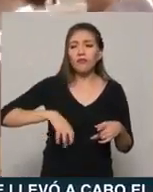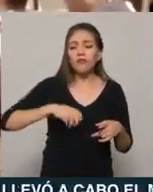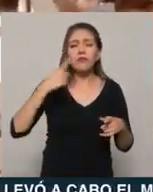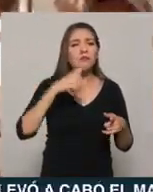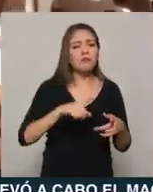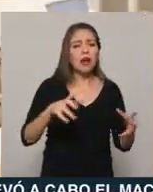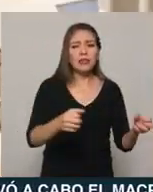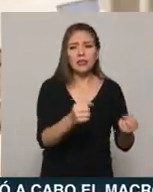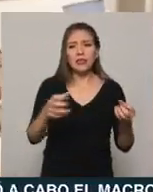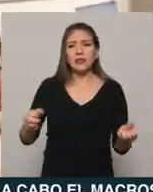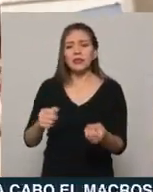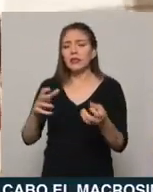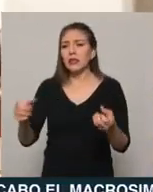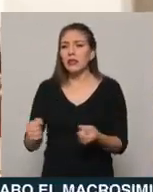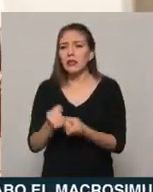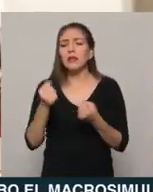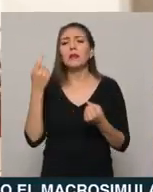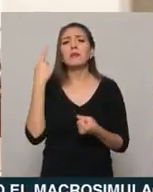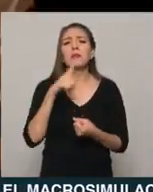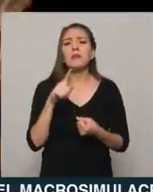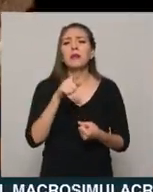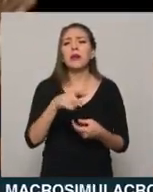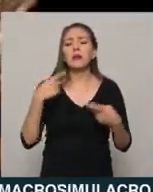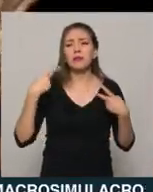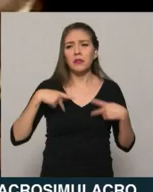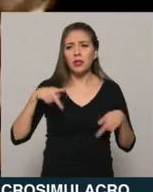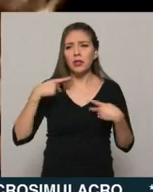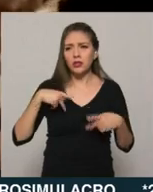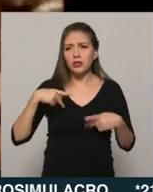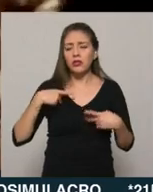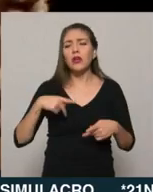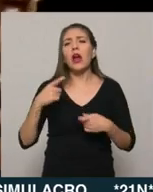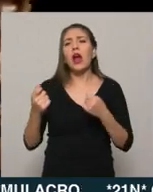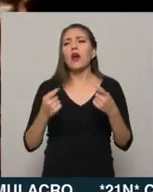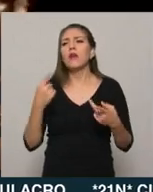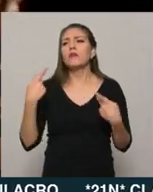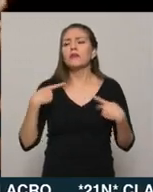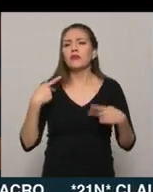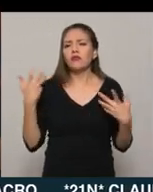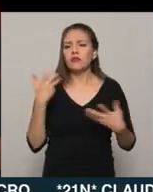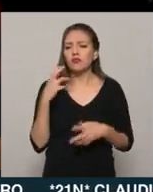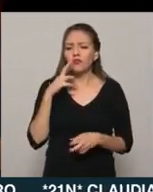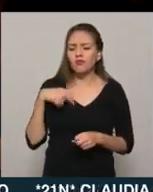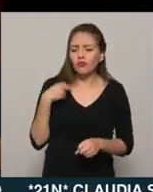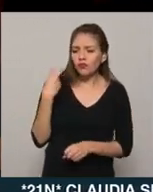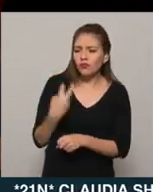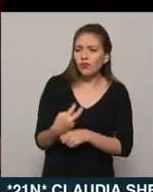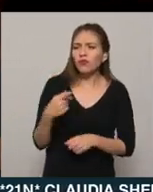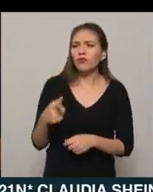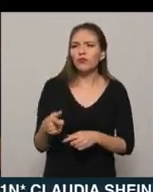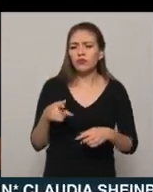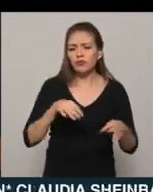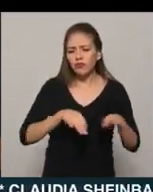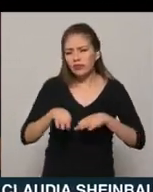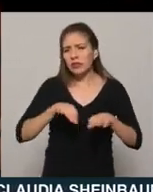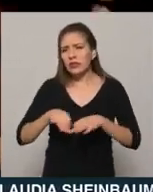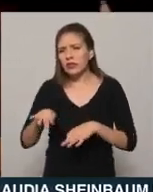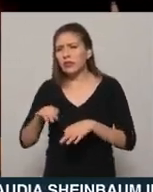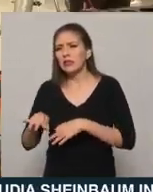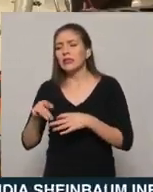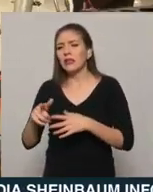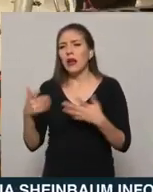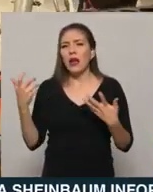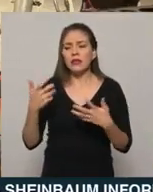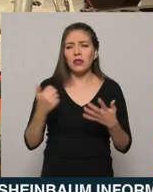los escombros, para ser rescatadas por alguno de los voluntarios que con esfuerzo y esperanza trabajaban minuto a